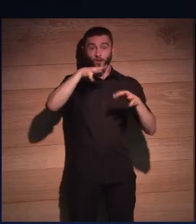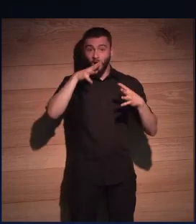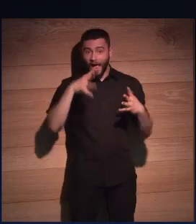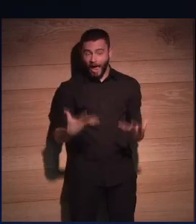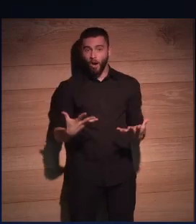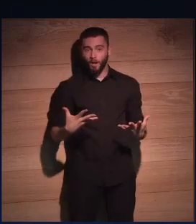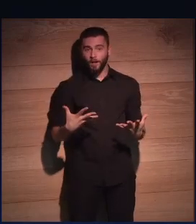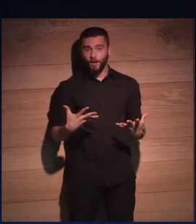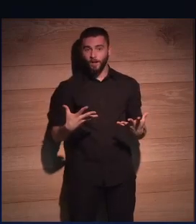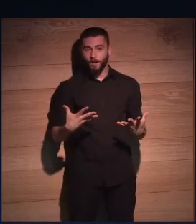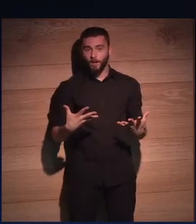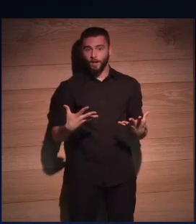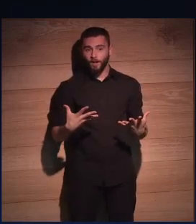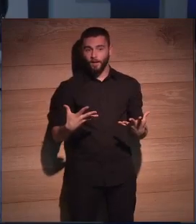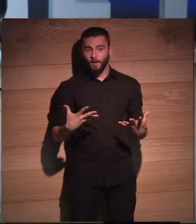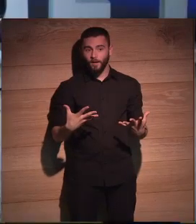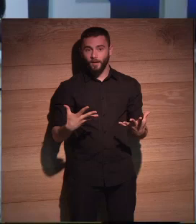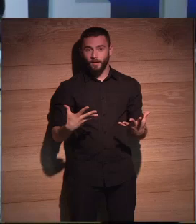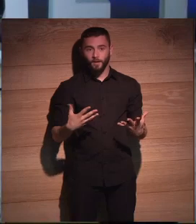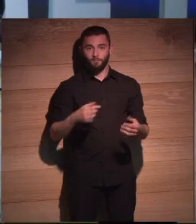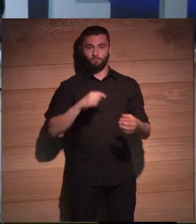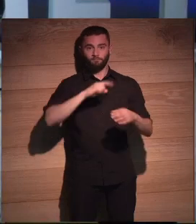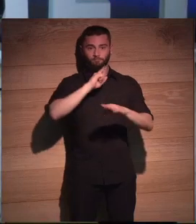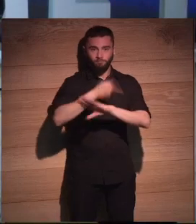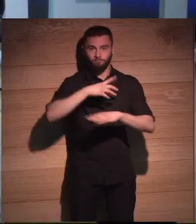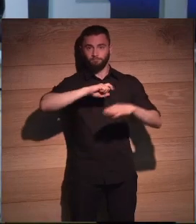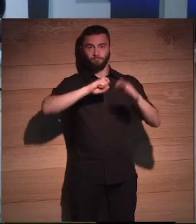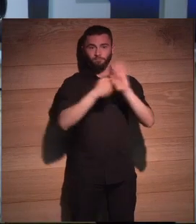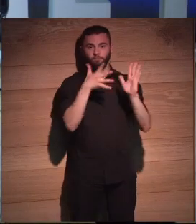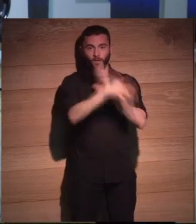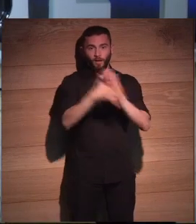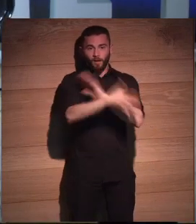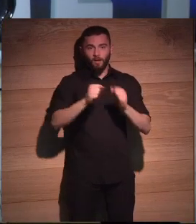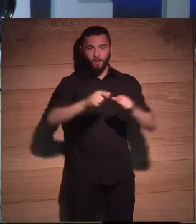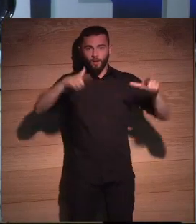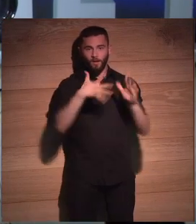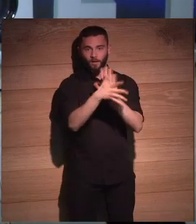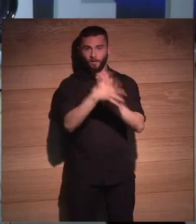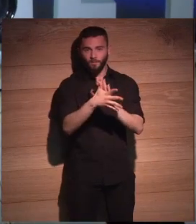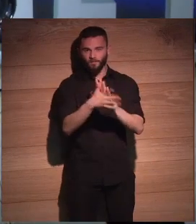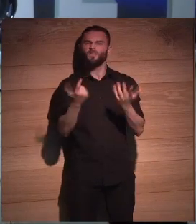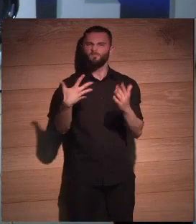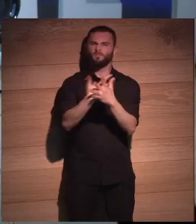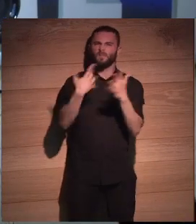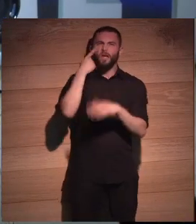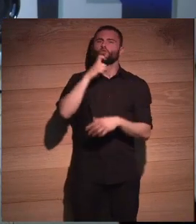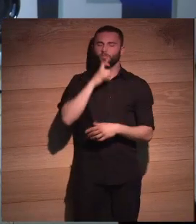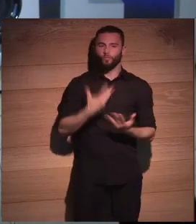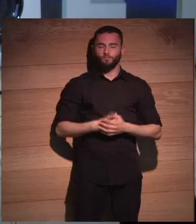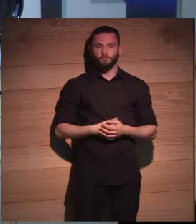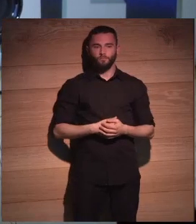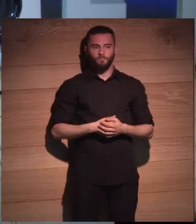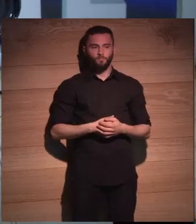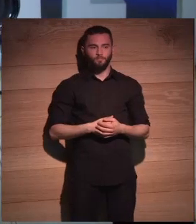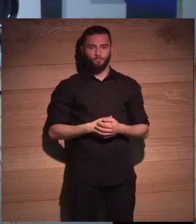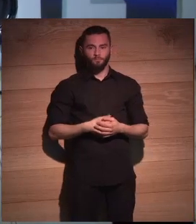¿no?, está completamente dominado y definido por estas grandes plataformas? Pues, como decía el otro, me